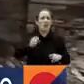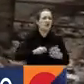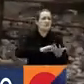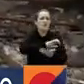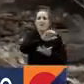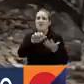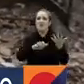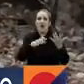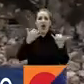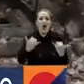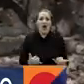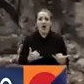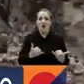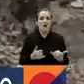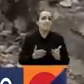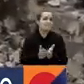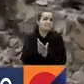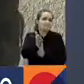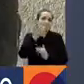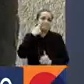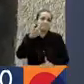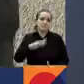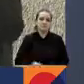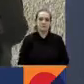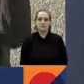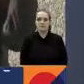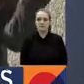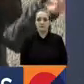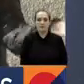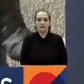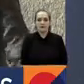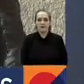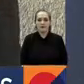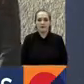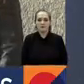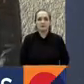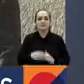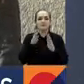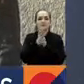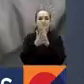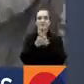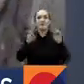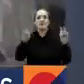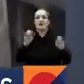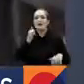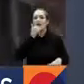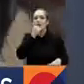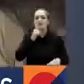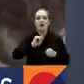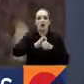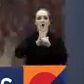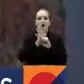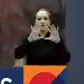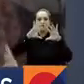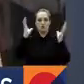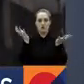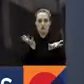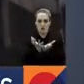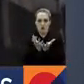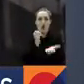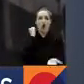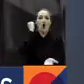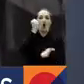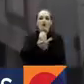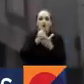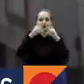parecen tener vocación de perdurar. Y seguimos actualizando lo que ocurre con el COVID-19 en el mundo. La obligatoriedad de